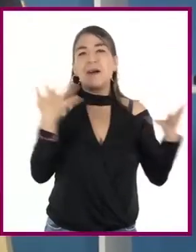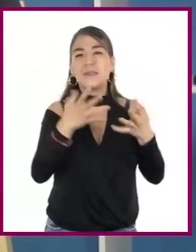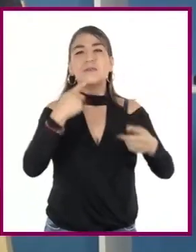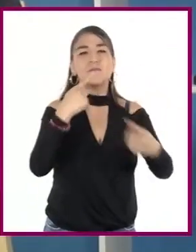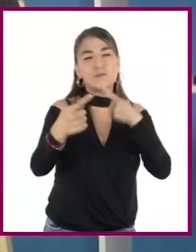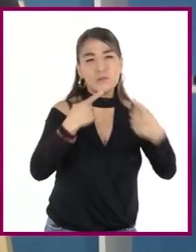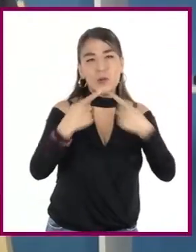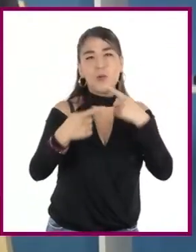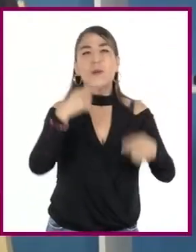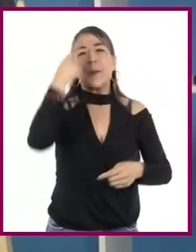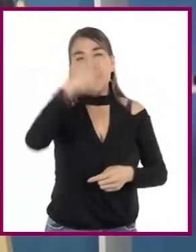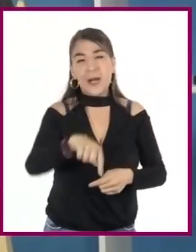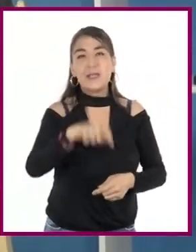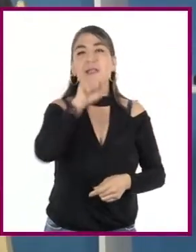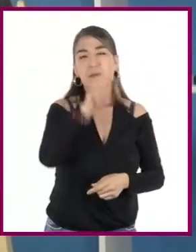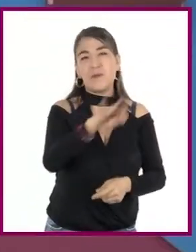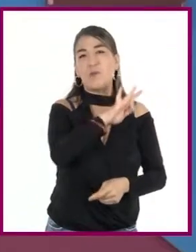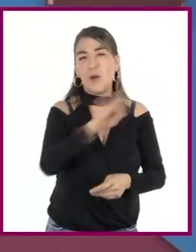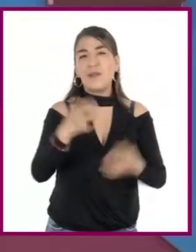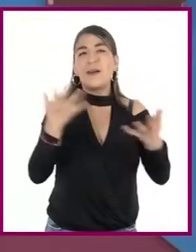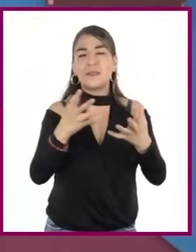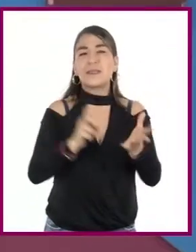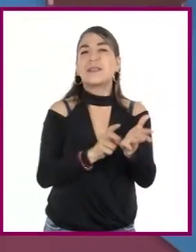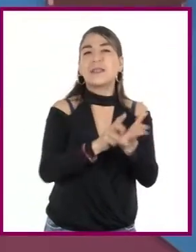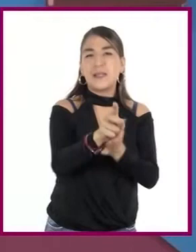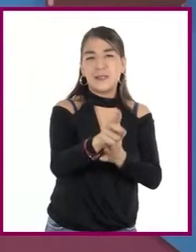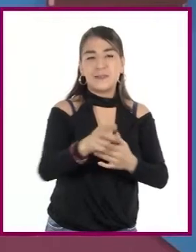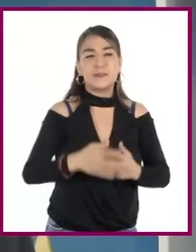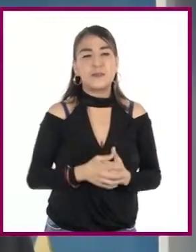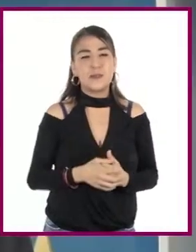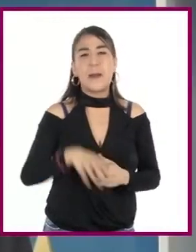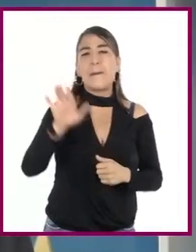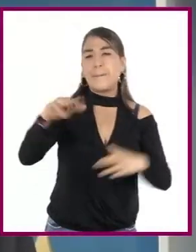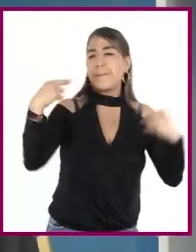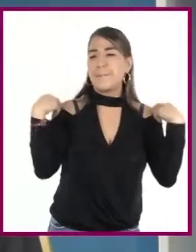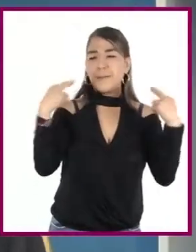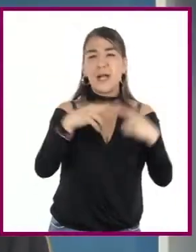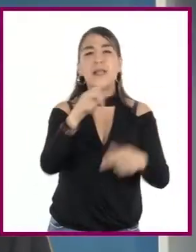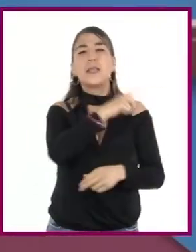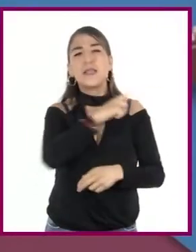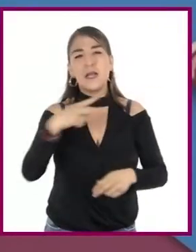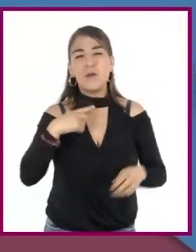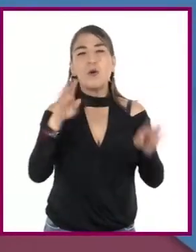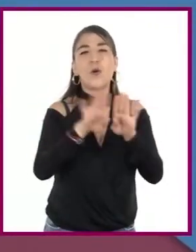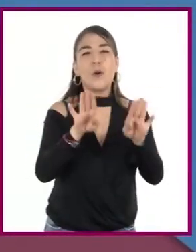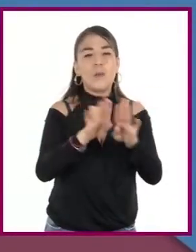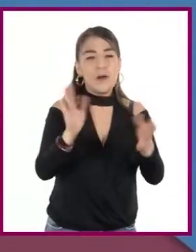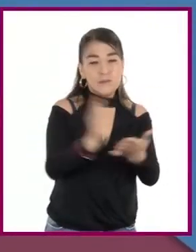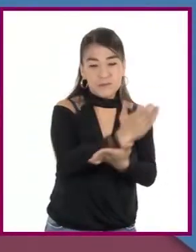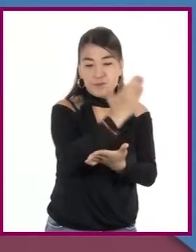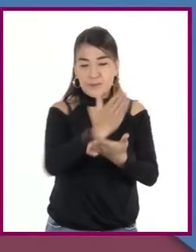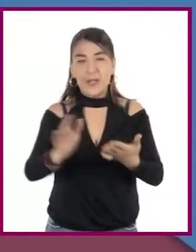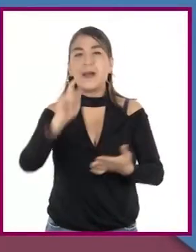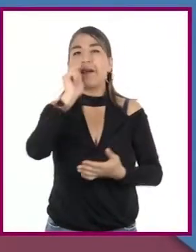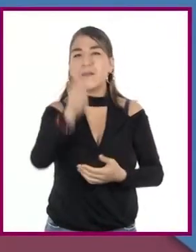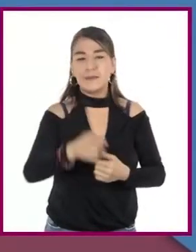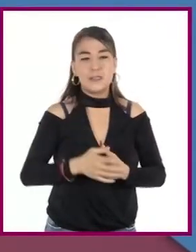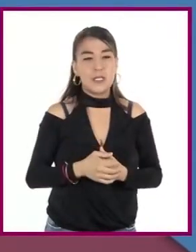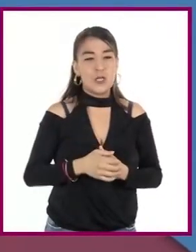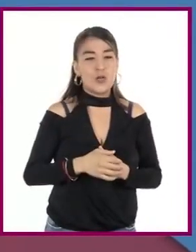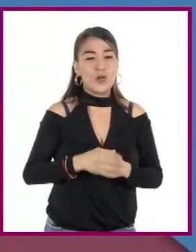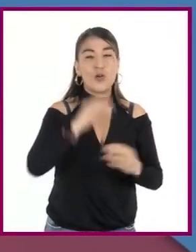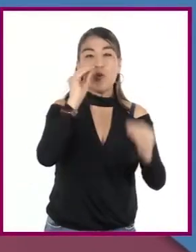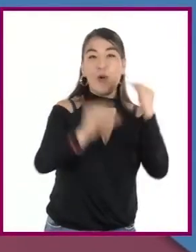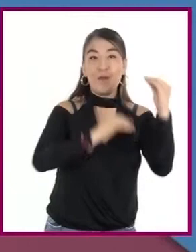podamos ejercer nuestros derechos. Maestro, debemos diferenciar que no es lo mismo conflicto